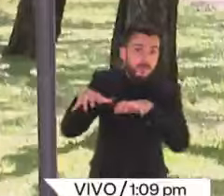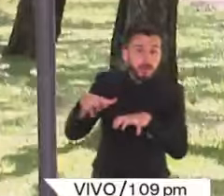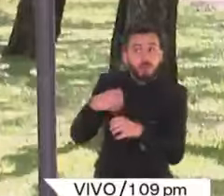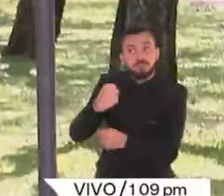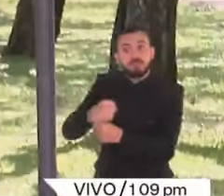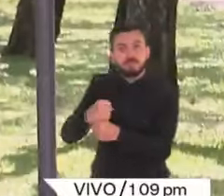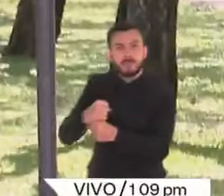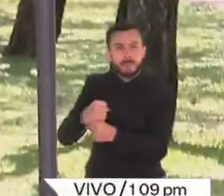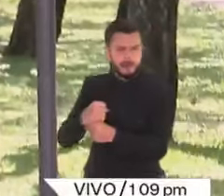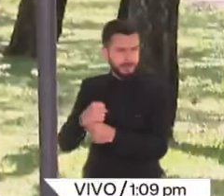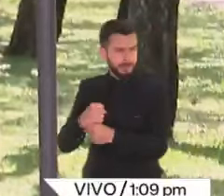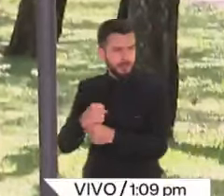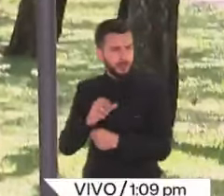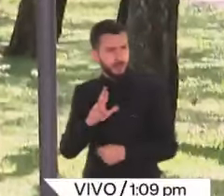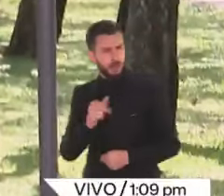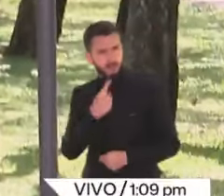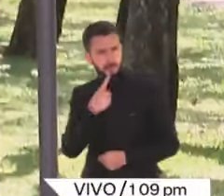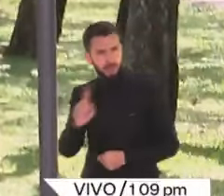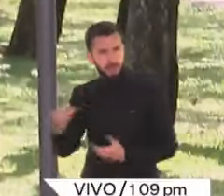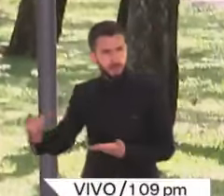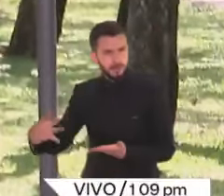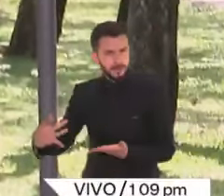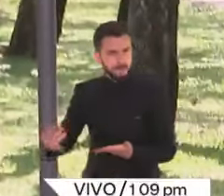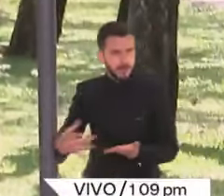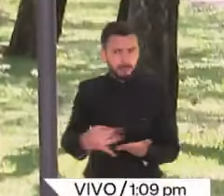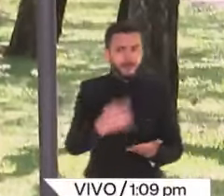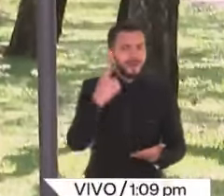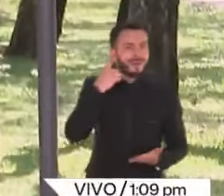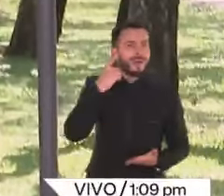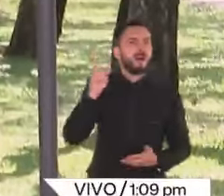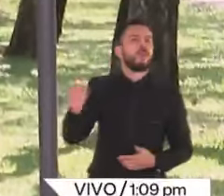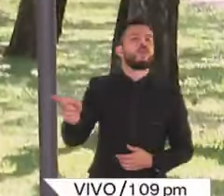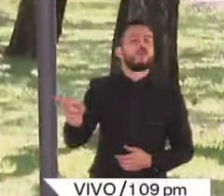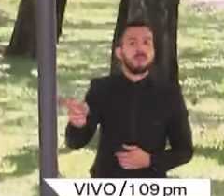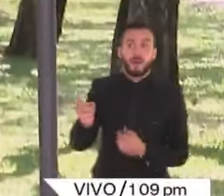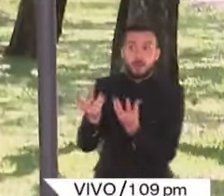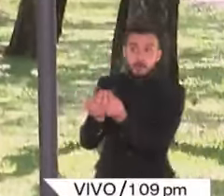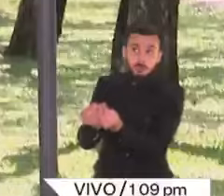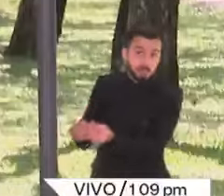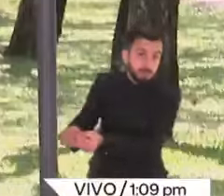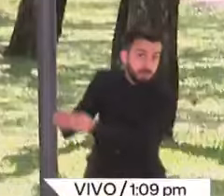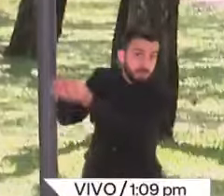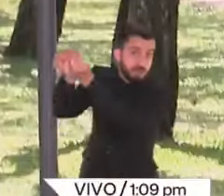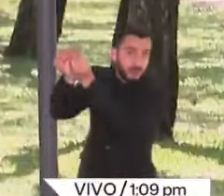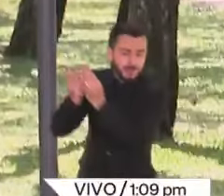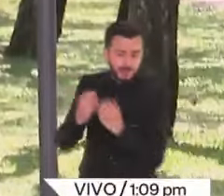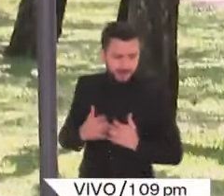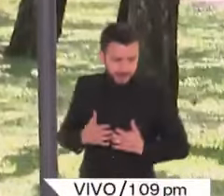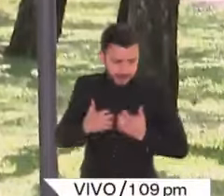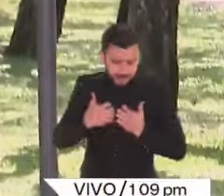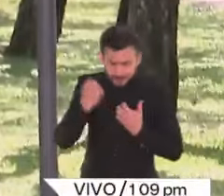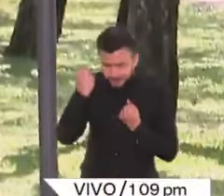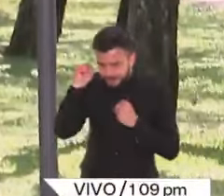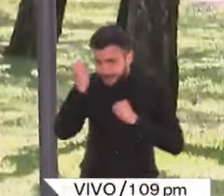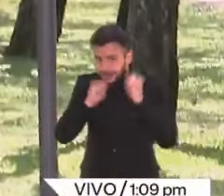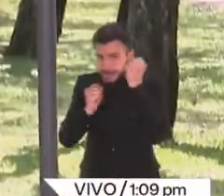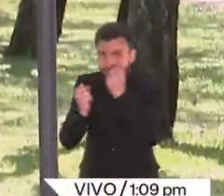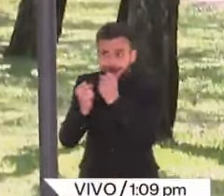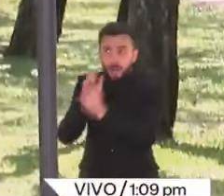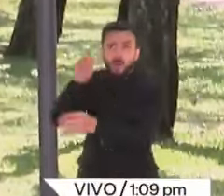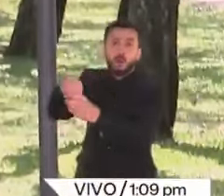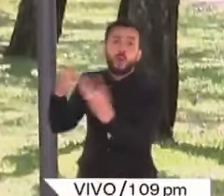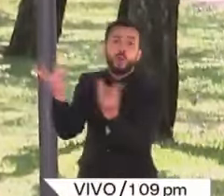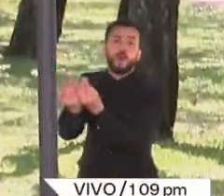algunos indicios, sospechas y mensajes que han recibido, creen que la sospecha tenebrosa que tienen es que hayan caído en manos de una red